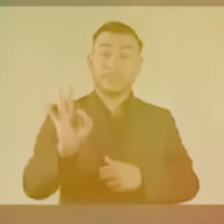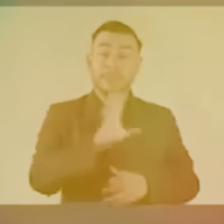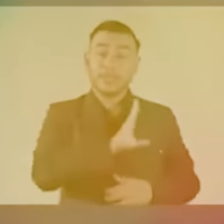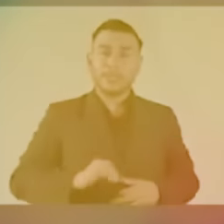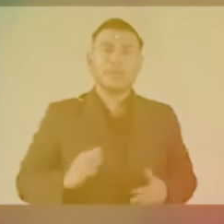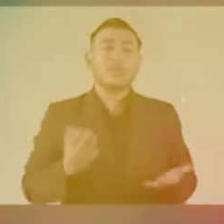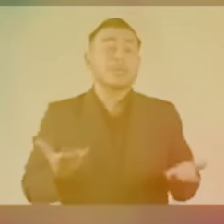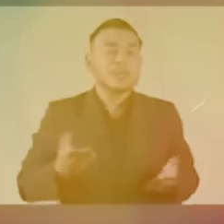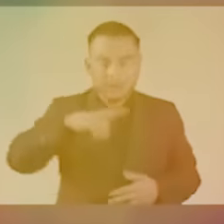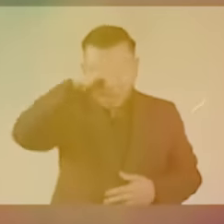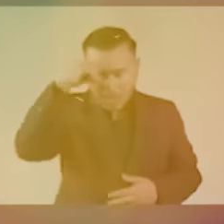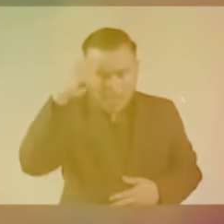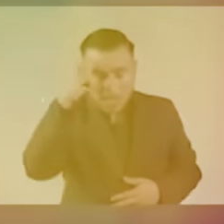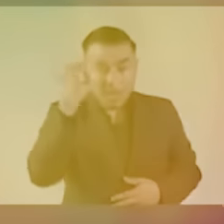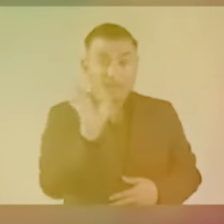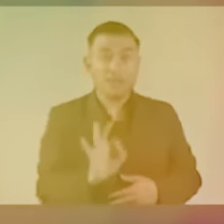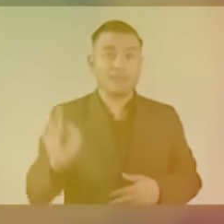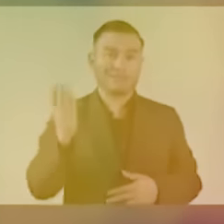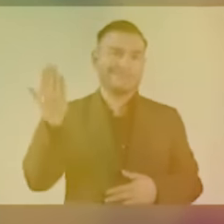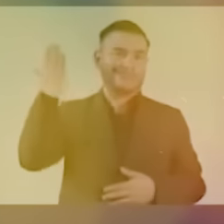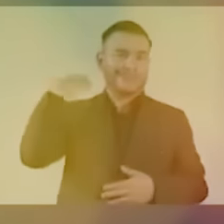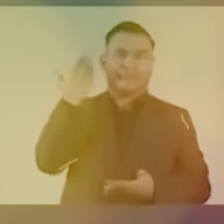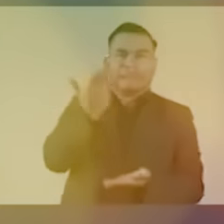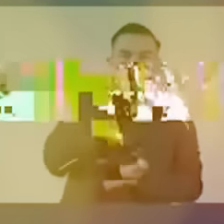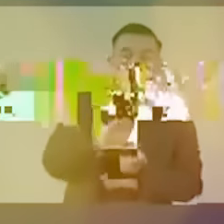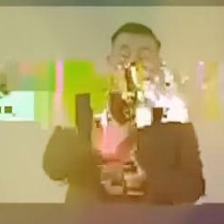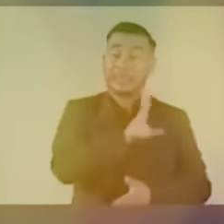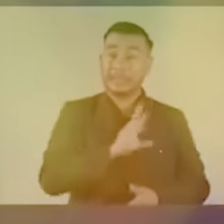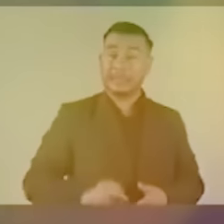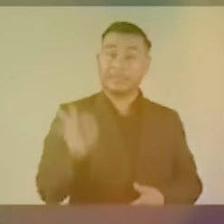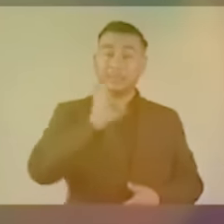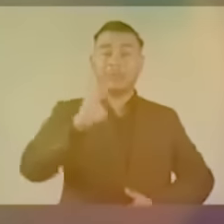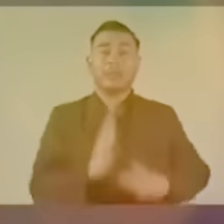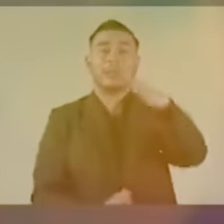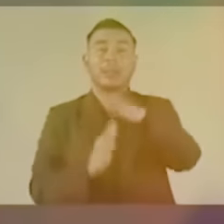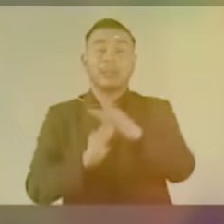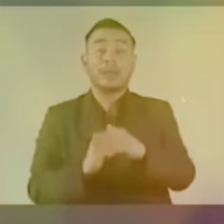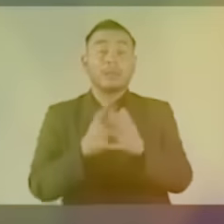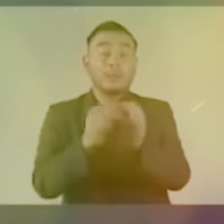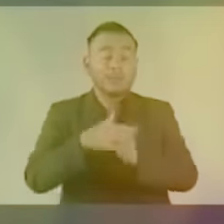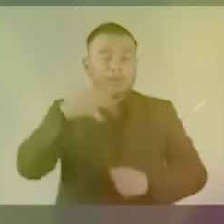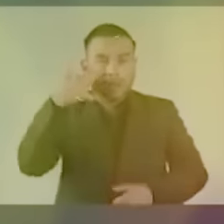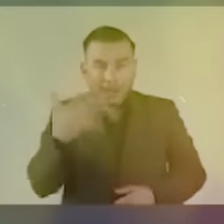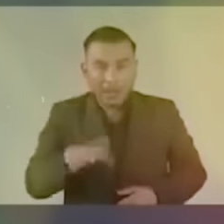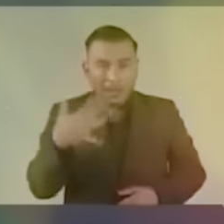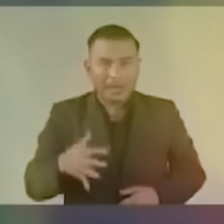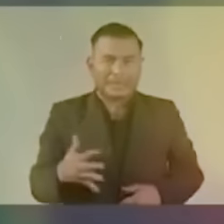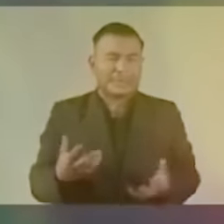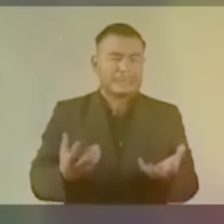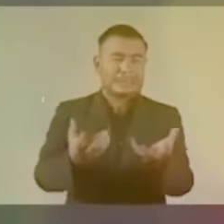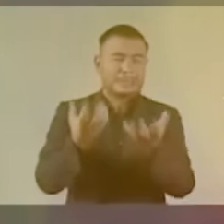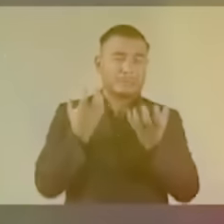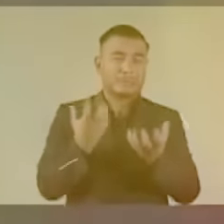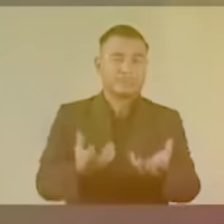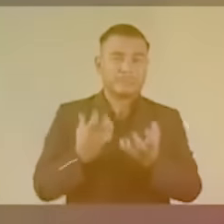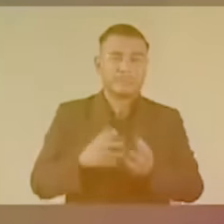a tener trabajo? ¿Cuántas veces nos han dicho que El Salvador le va a ir bien, que vamos a acabar con la inseguridad? ¿Cuántas veces les han dicho que El Salvador va a